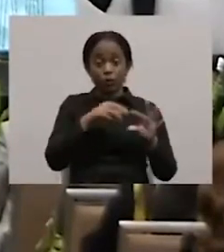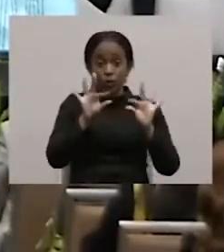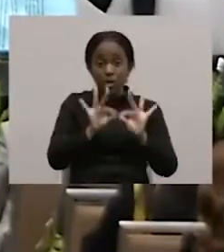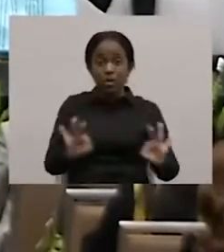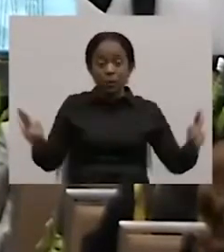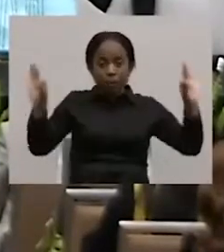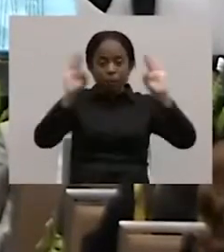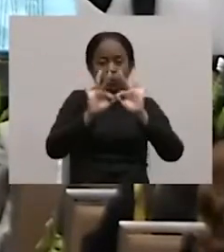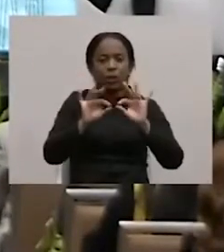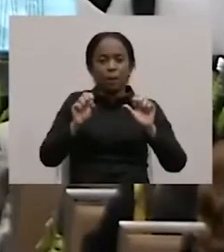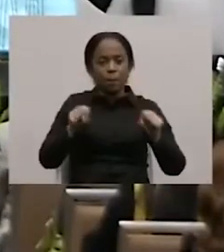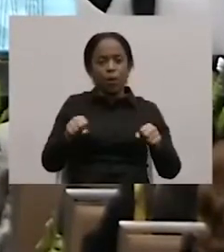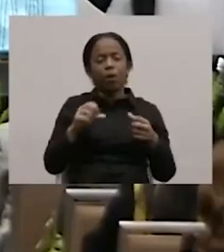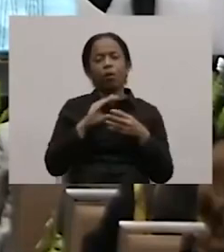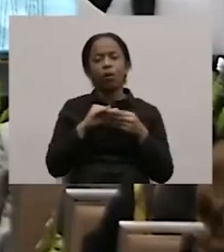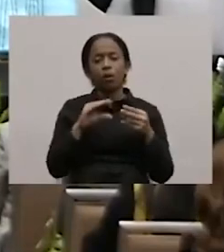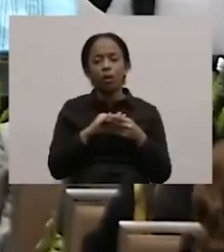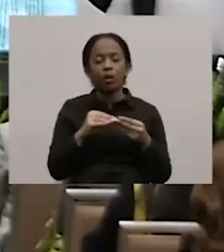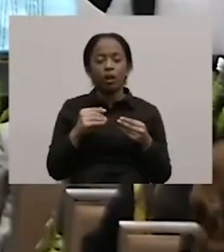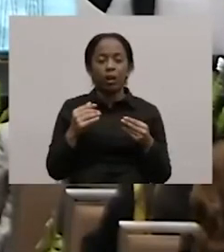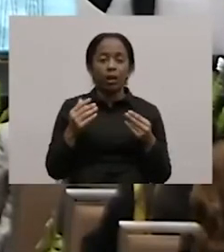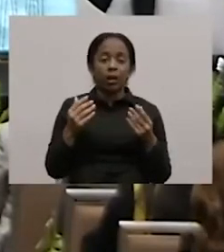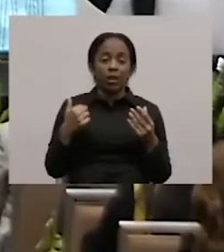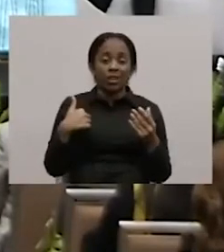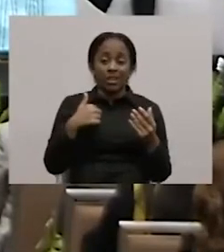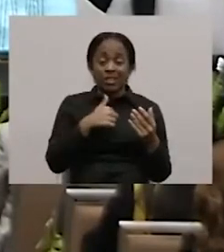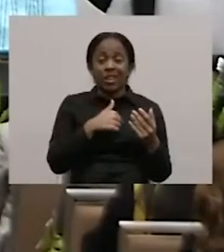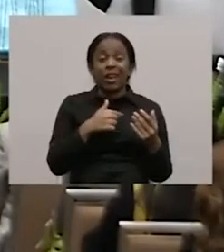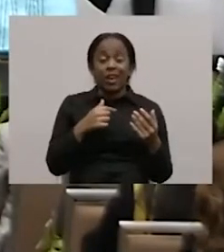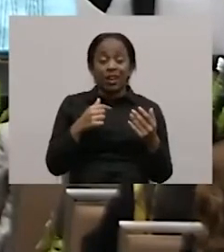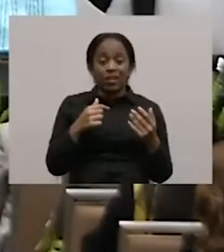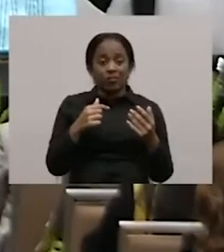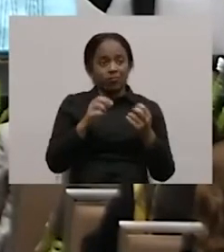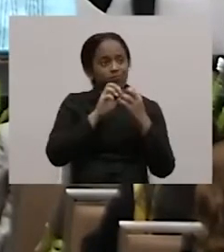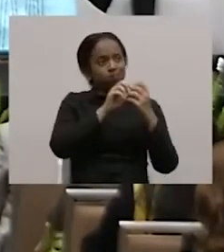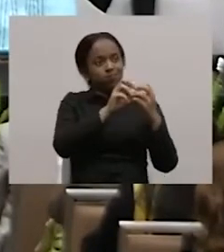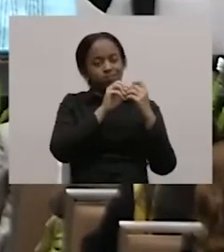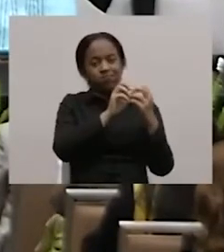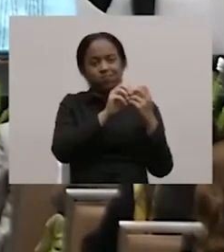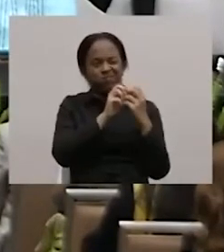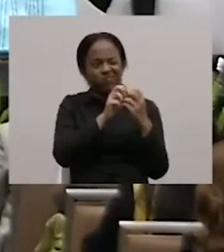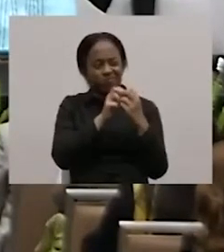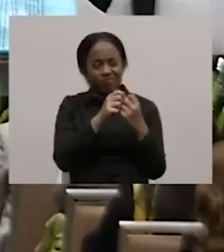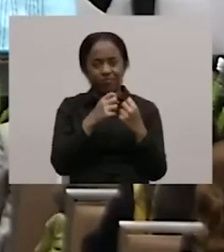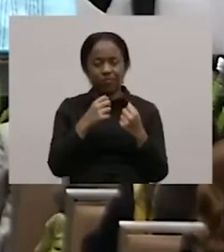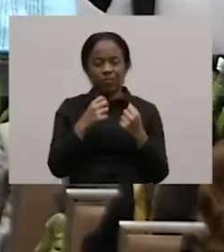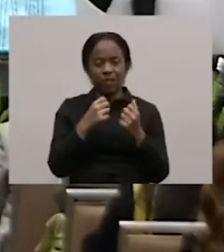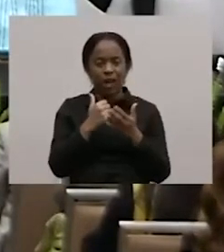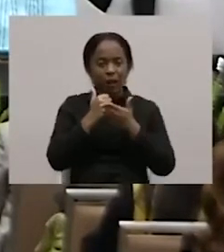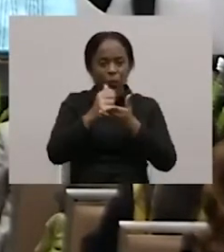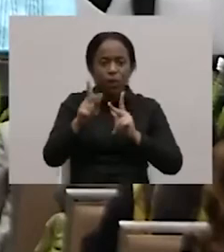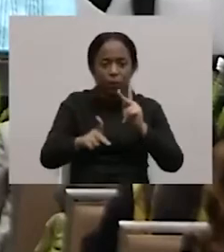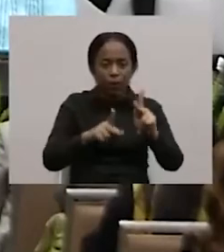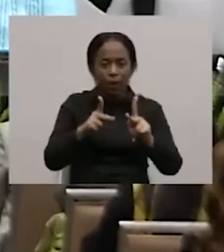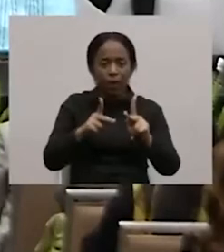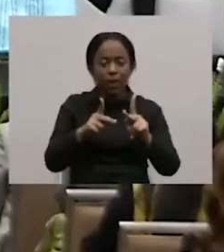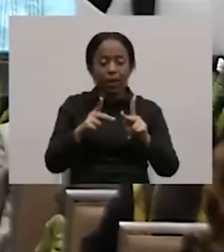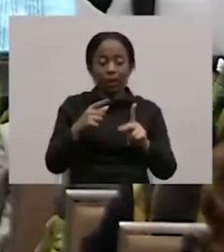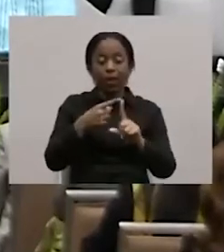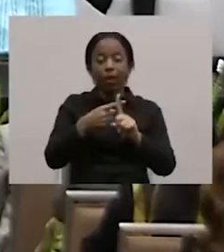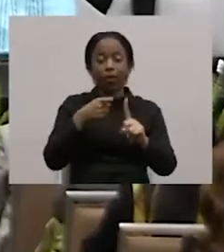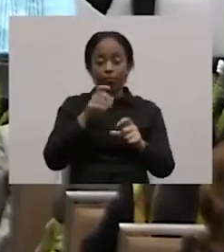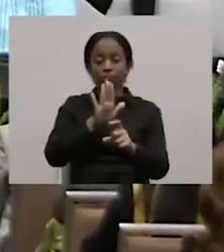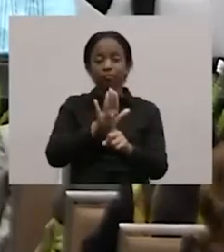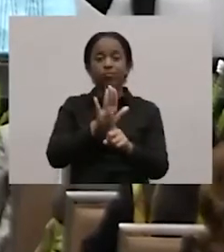posibilidad de expresarnos, que somos capaces de derramar sangre por el sistema político que más preserva eso, que es la democracia.